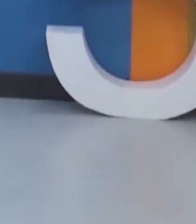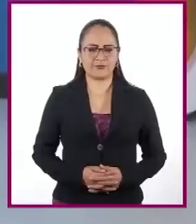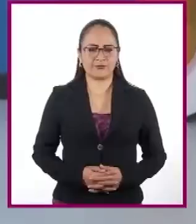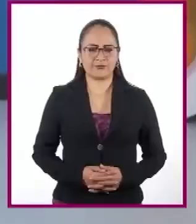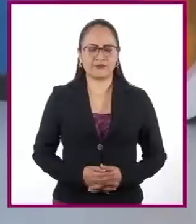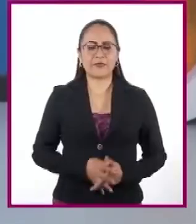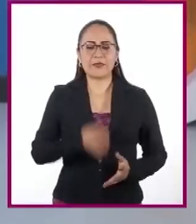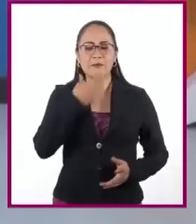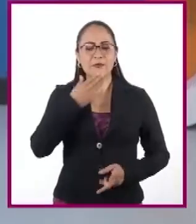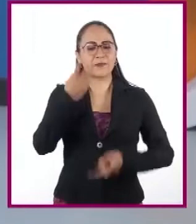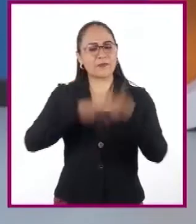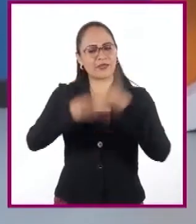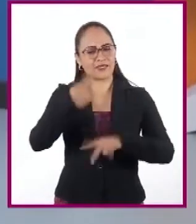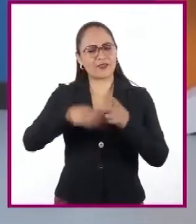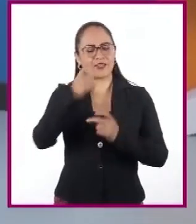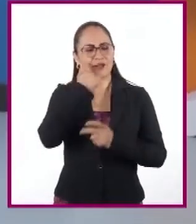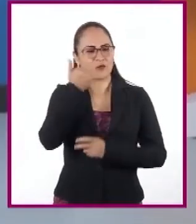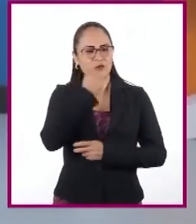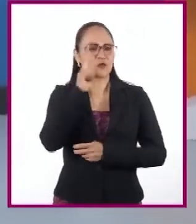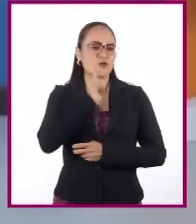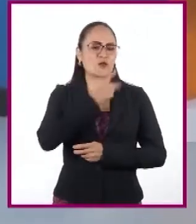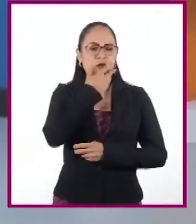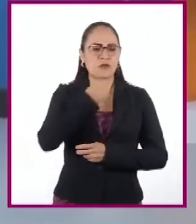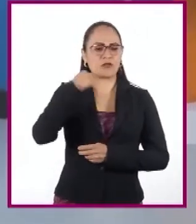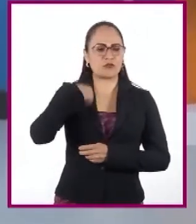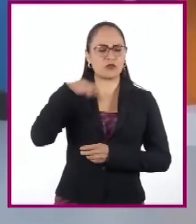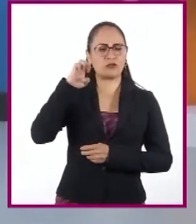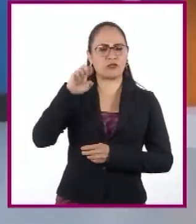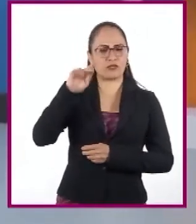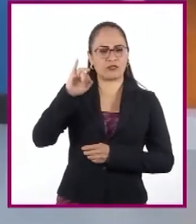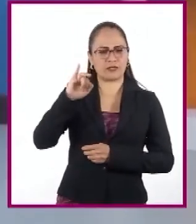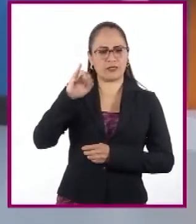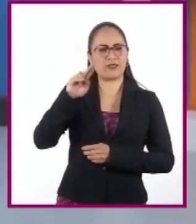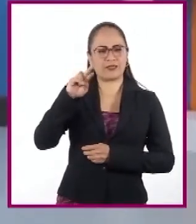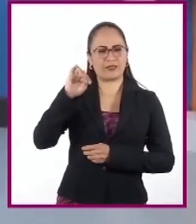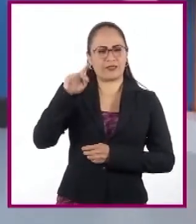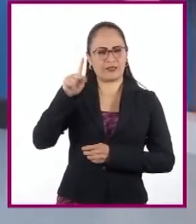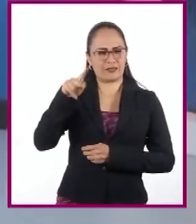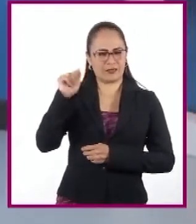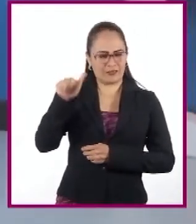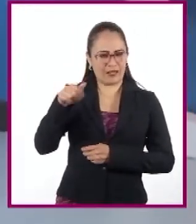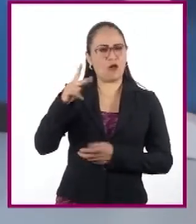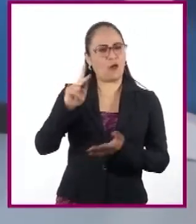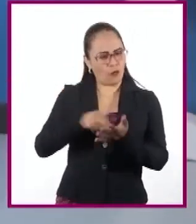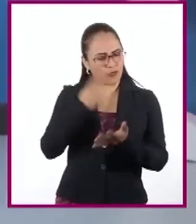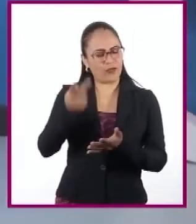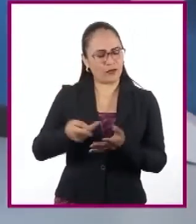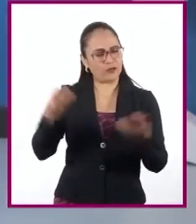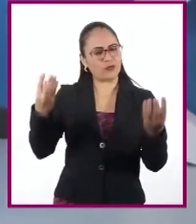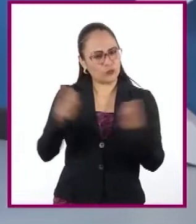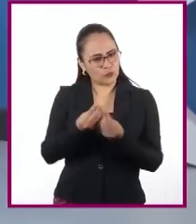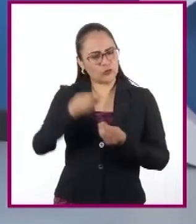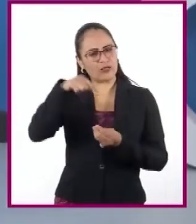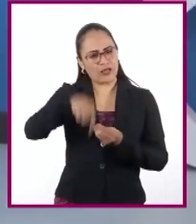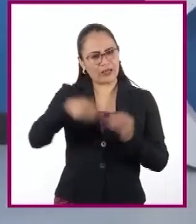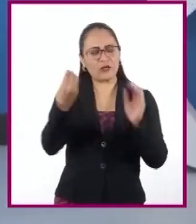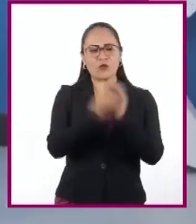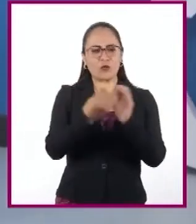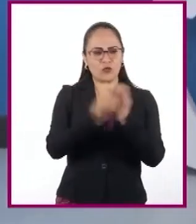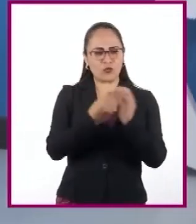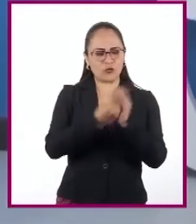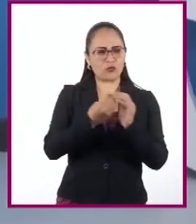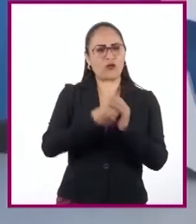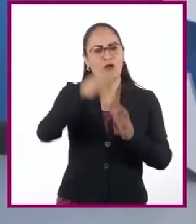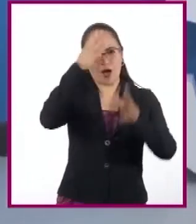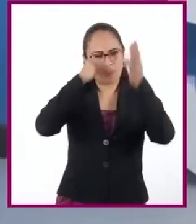Bienvenidas y bienvenidos. Soy la profesora Erika Hernández Rojas y nos encontramos nuevamente con ustedes en otra lección de Aprende en Casa